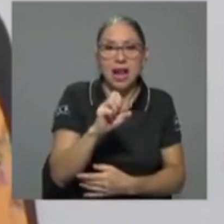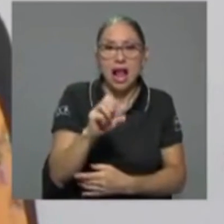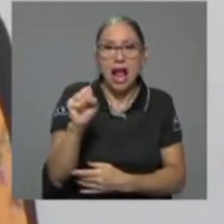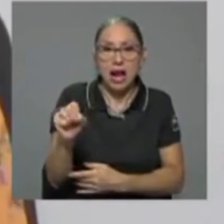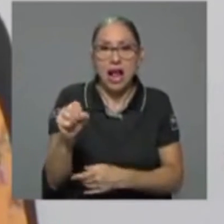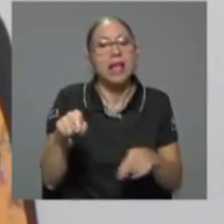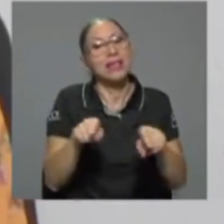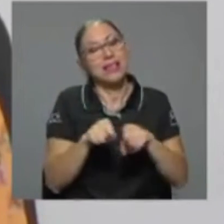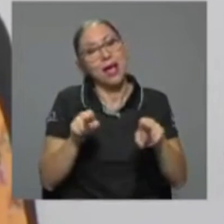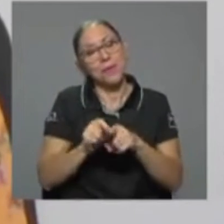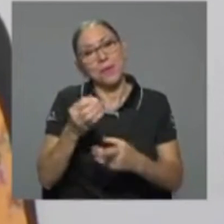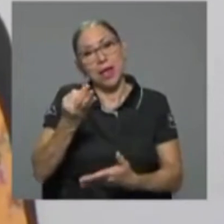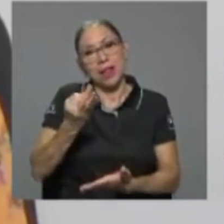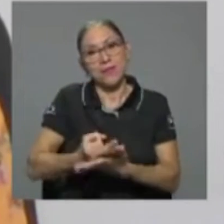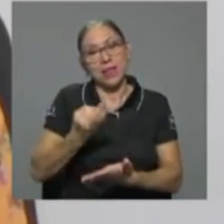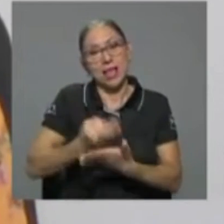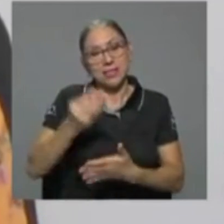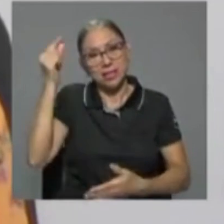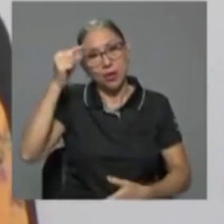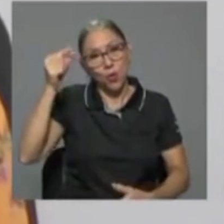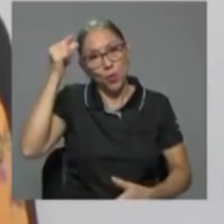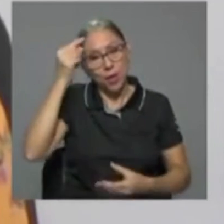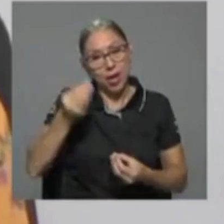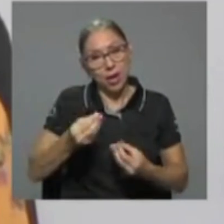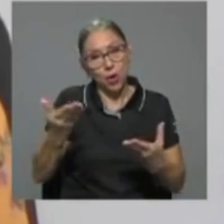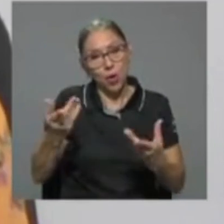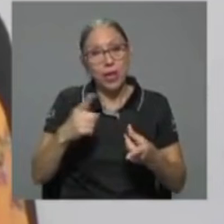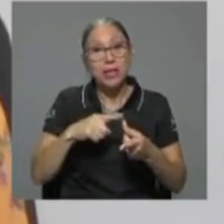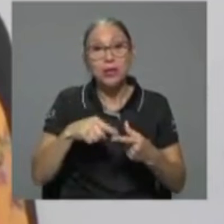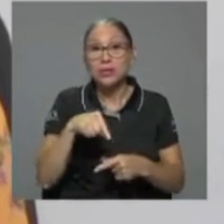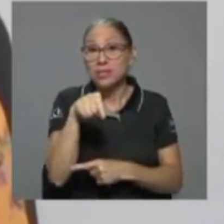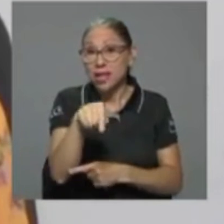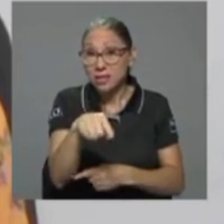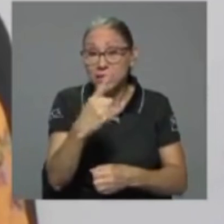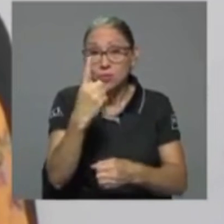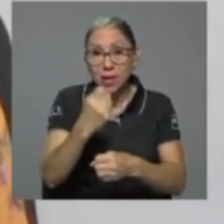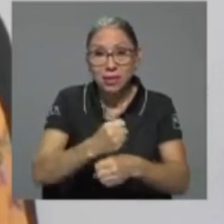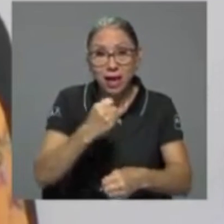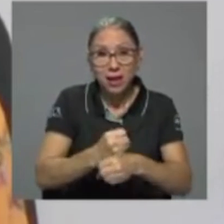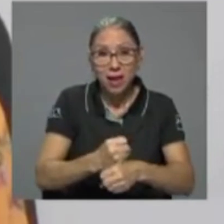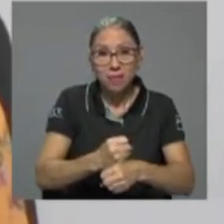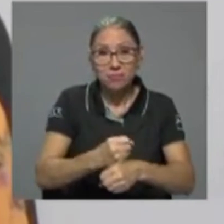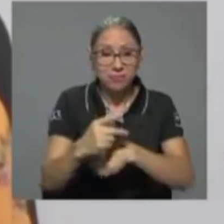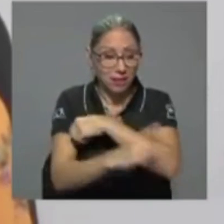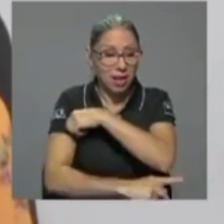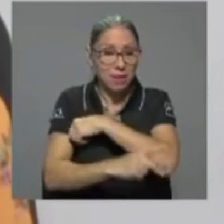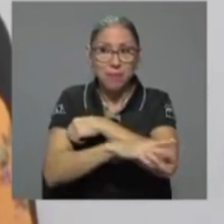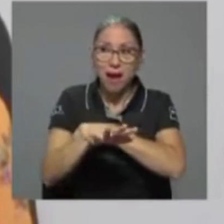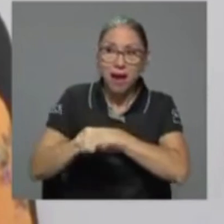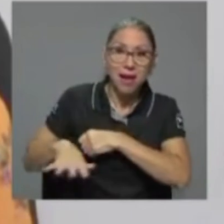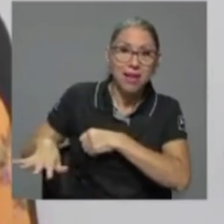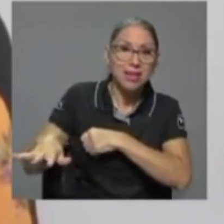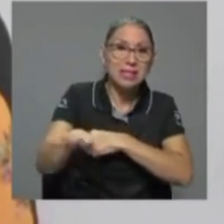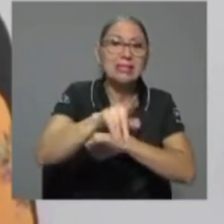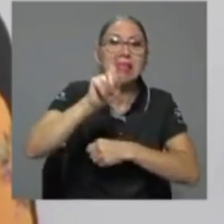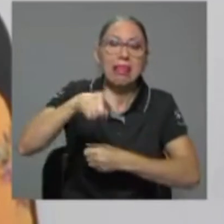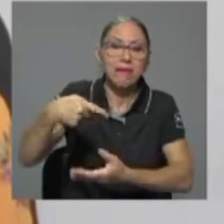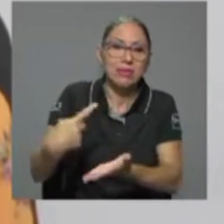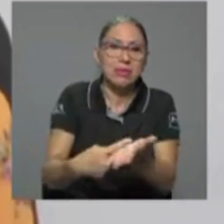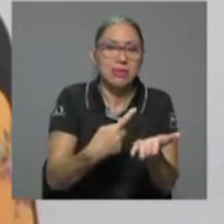a las finanzas del gobierno. Entonces, esta es una tarea que como país tenemos que